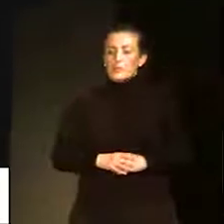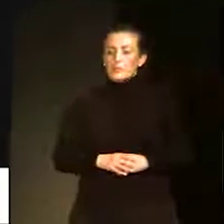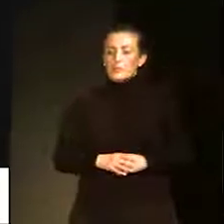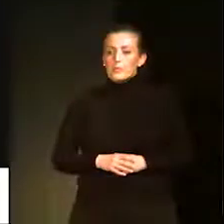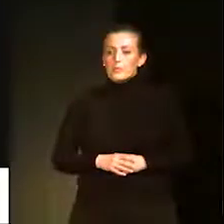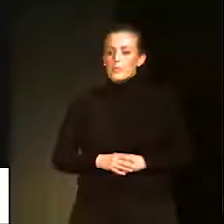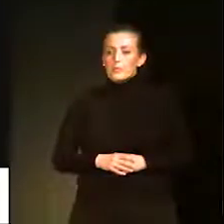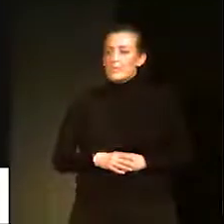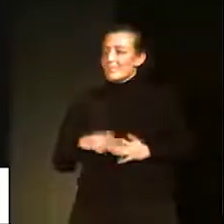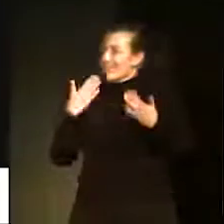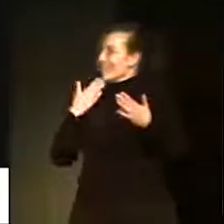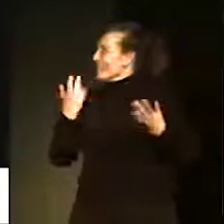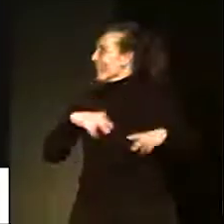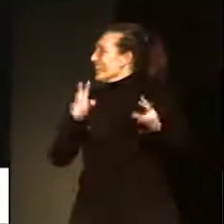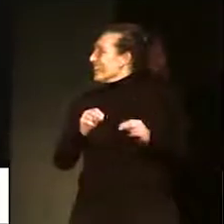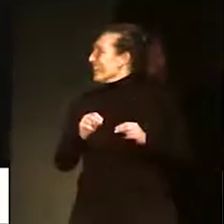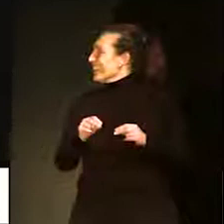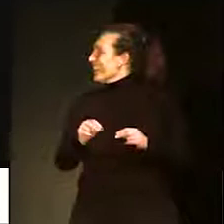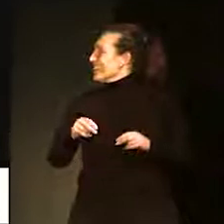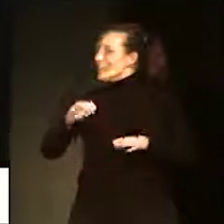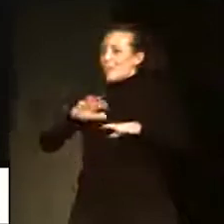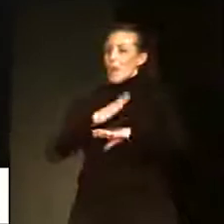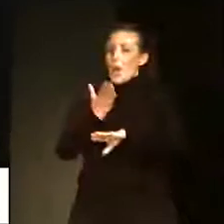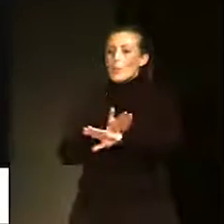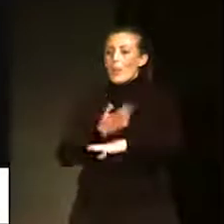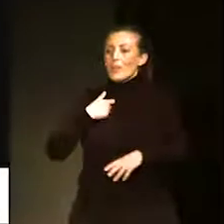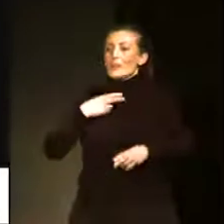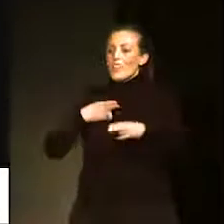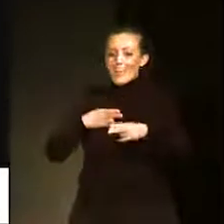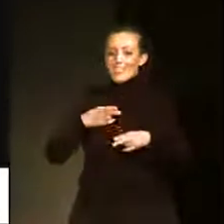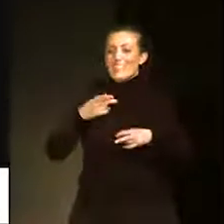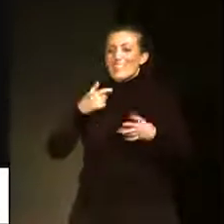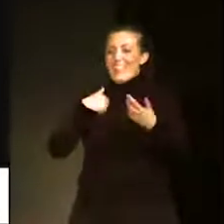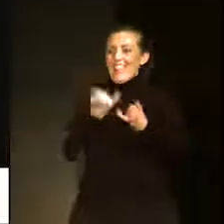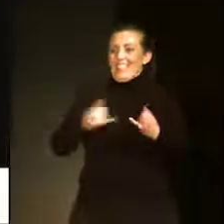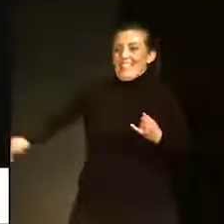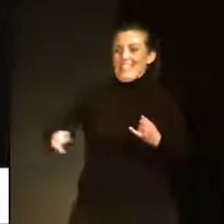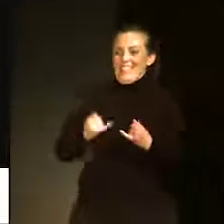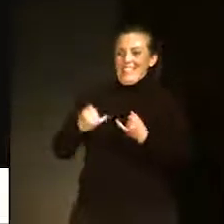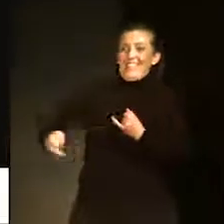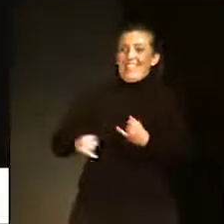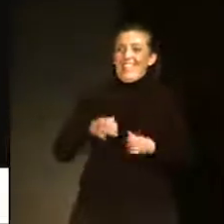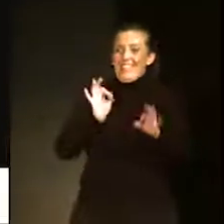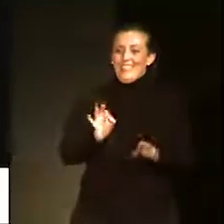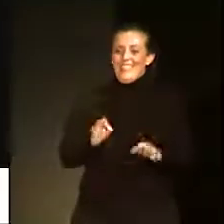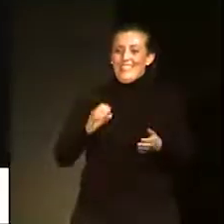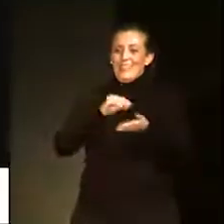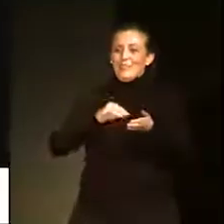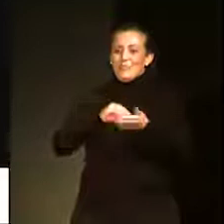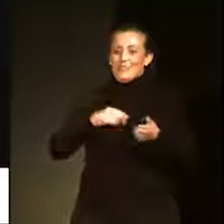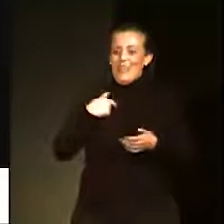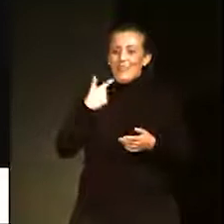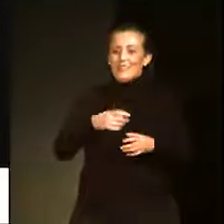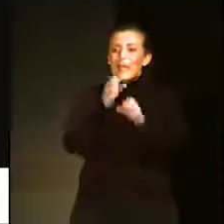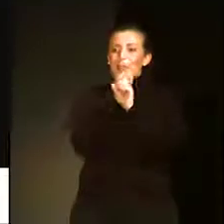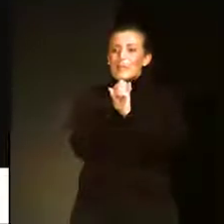Me ha dado calambre. Son las botas y la goma, sí. Me suele pasar, pero hasta ahora con los micros se me